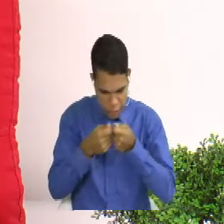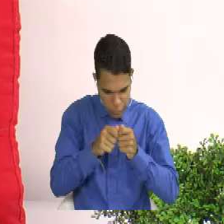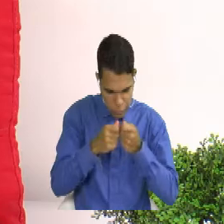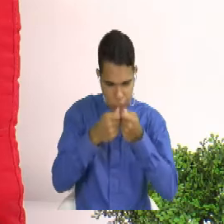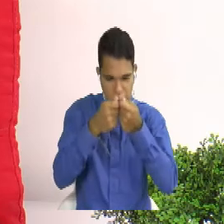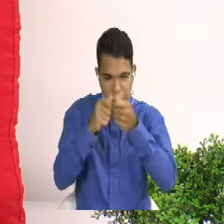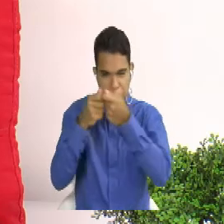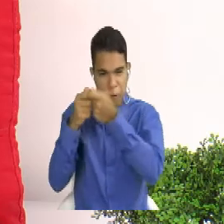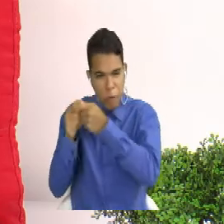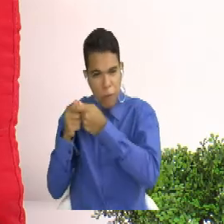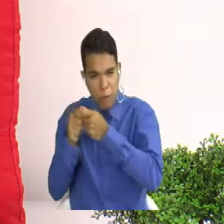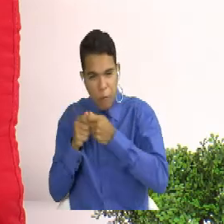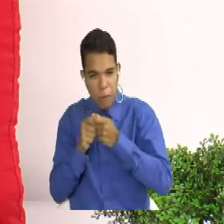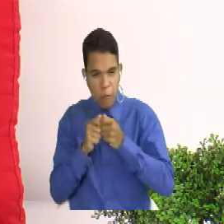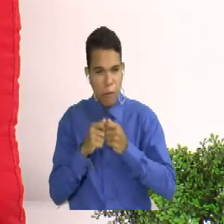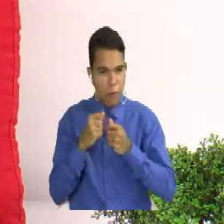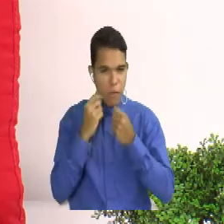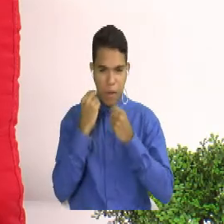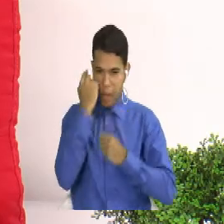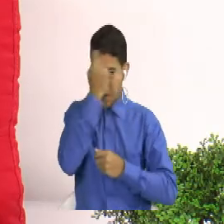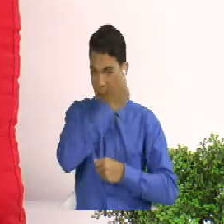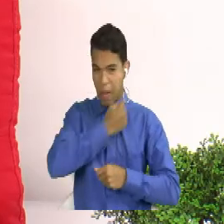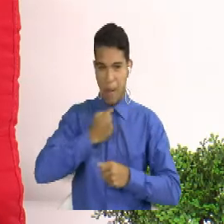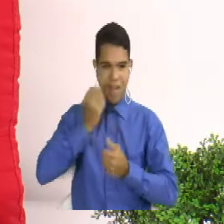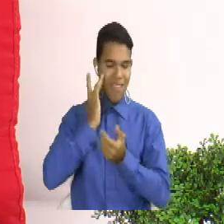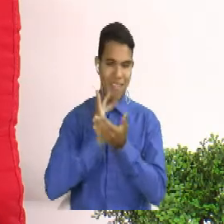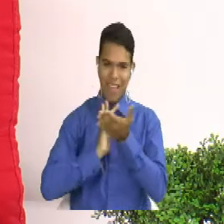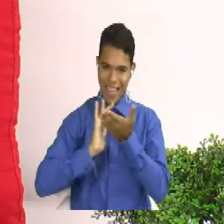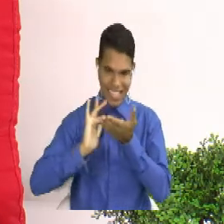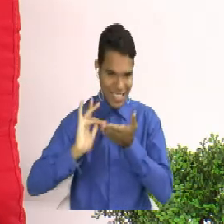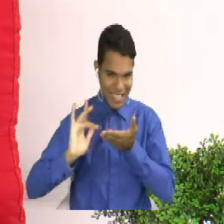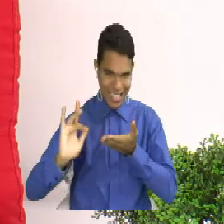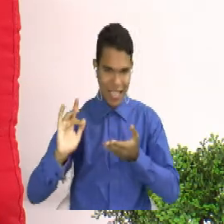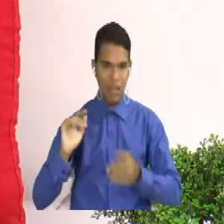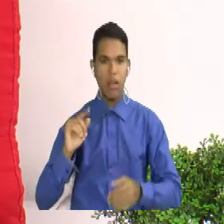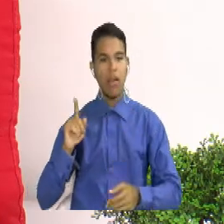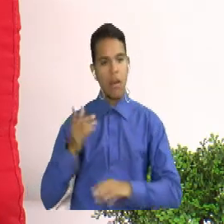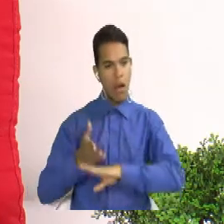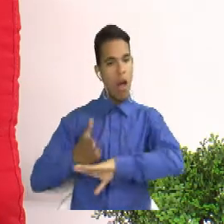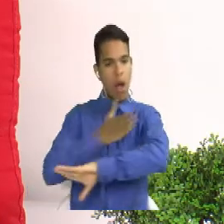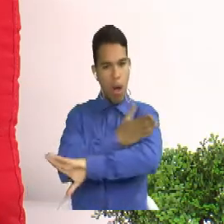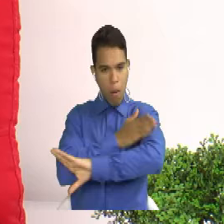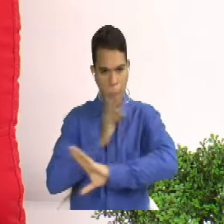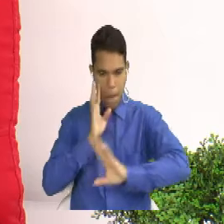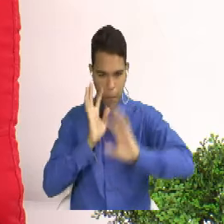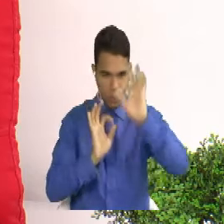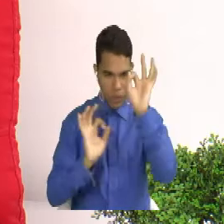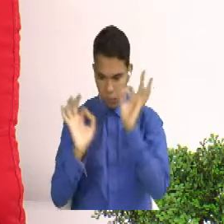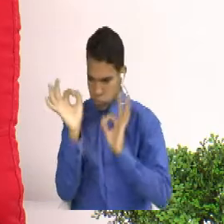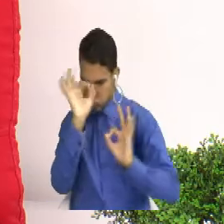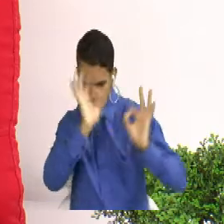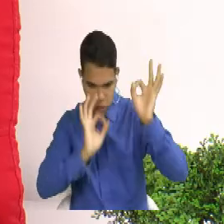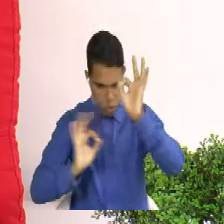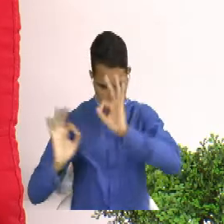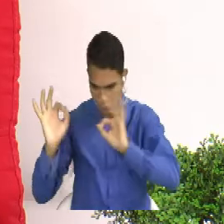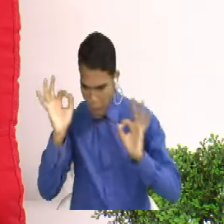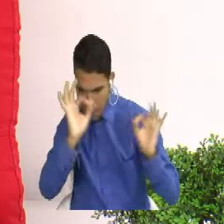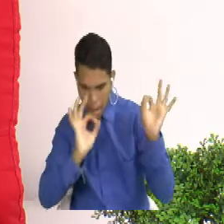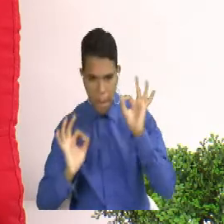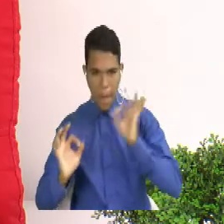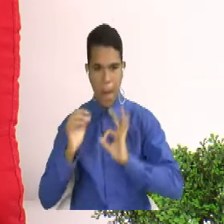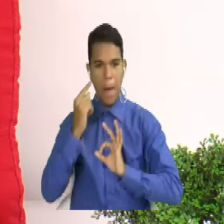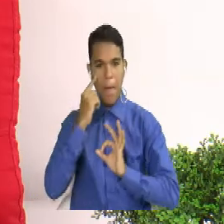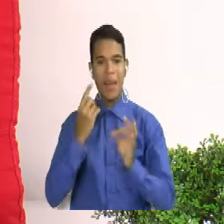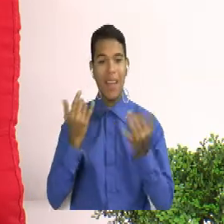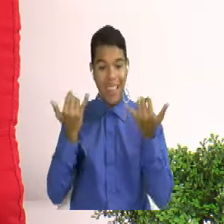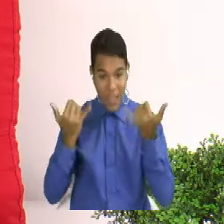esteticista, nosotros los extraemos, hacemos una buena preparación y después hacemos un sellado de la